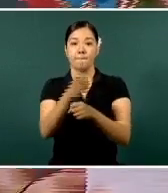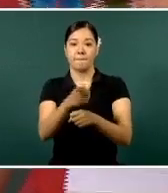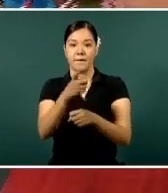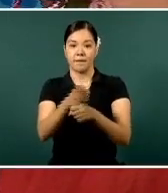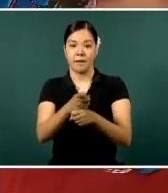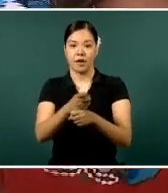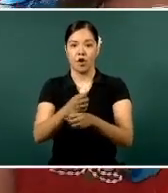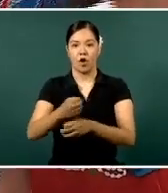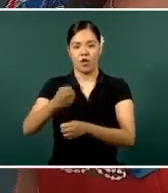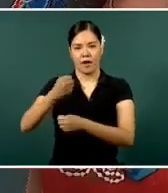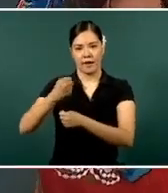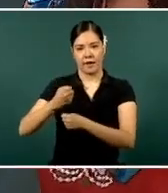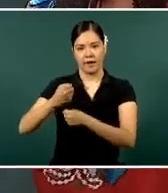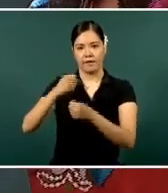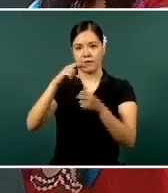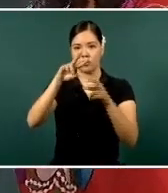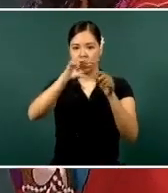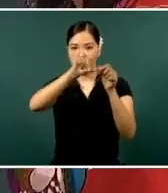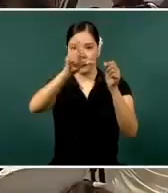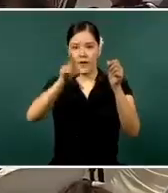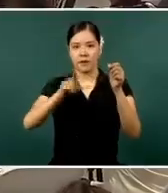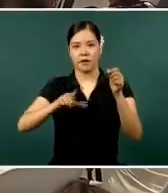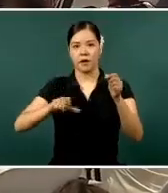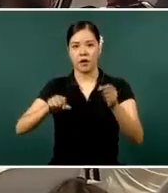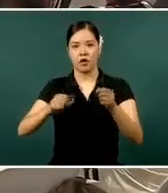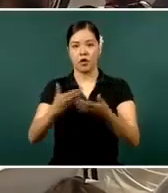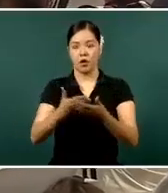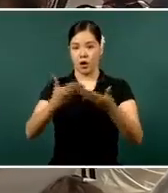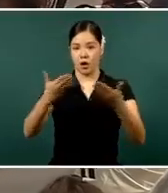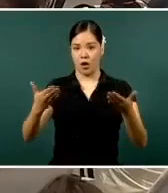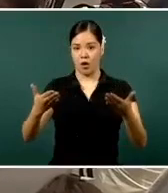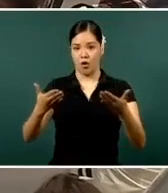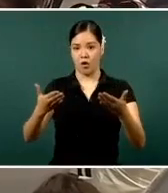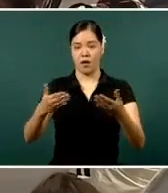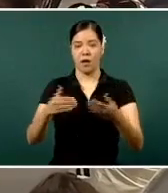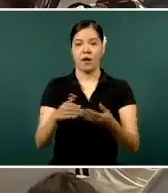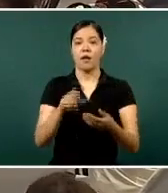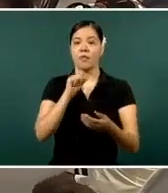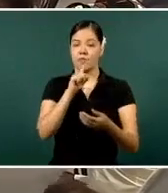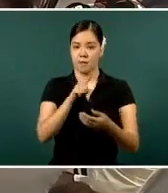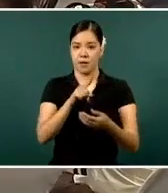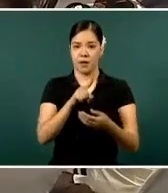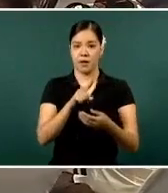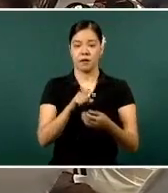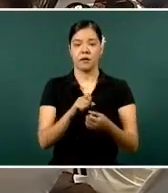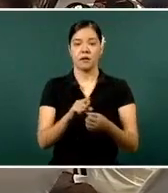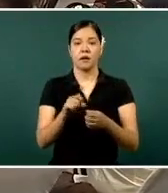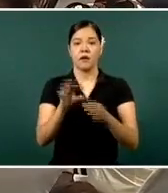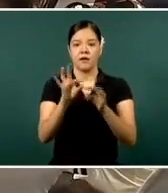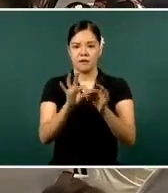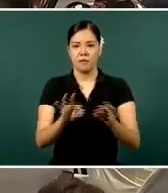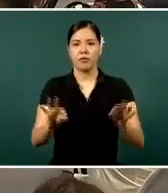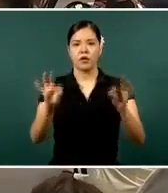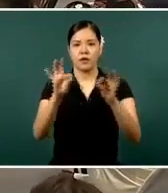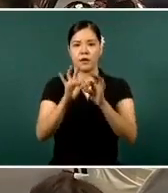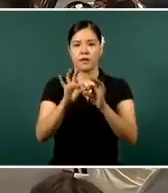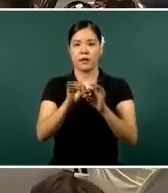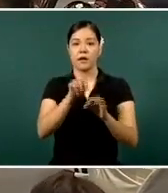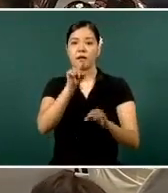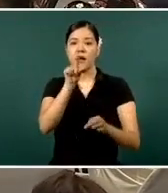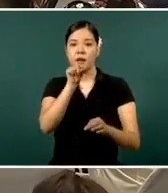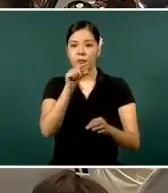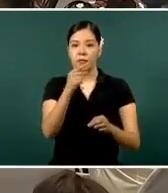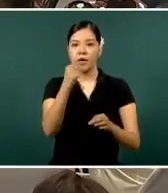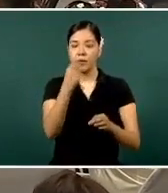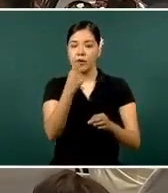mexicano, ahora de la Guardia Nacional y desde luego también de la Policía Federal, de